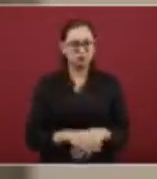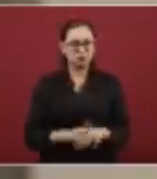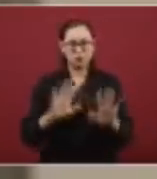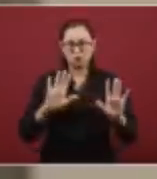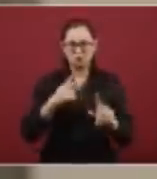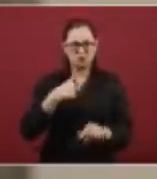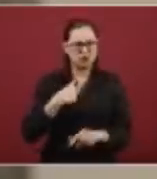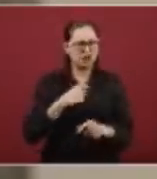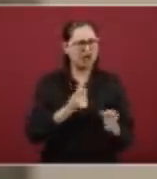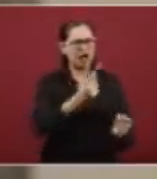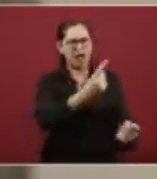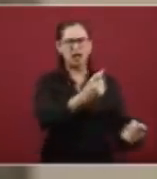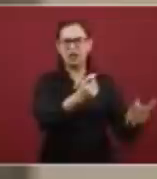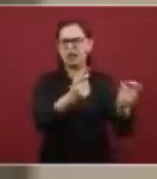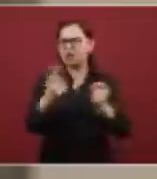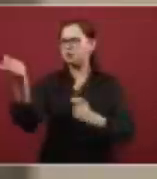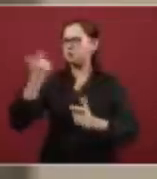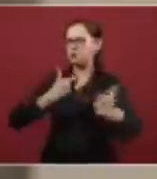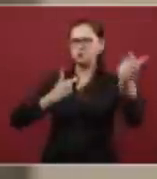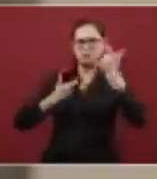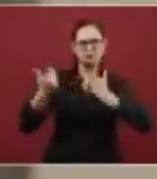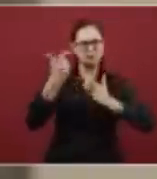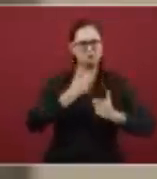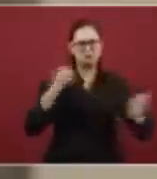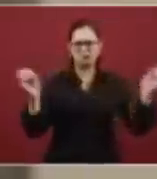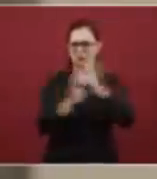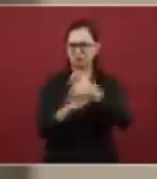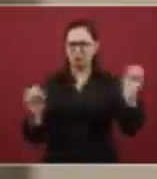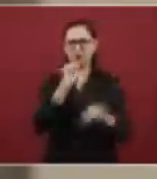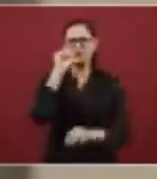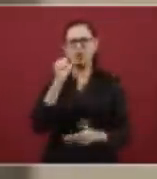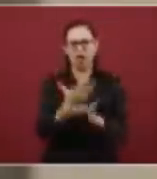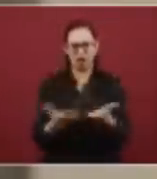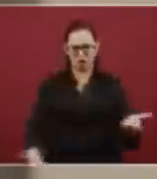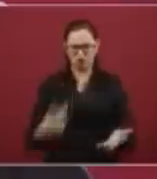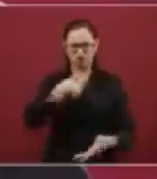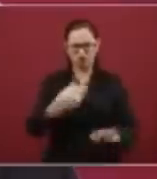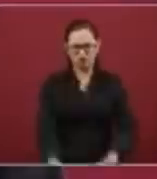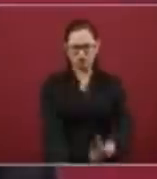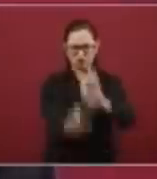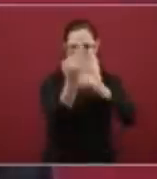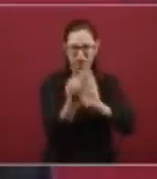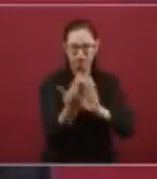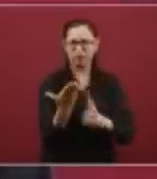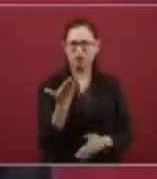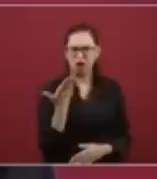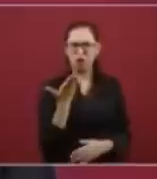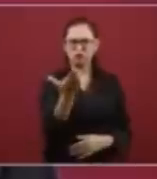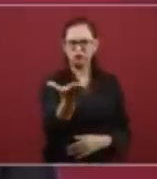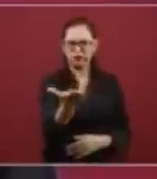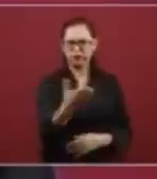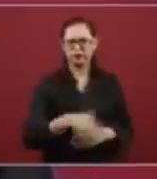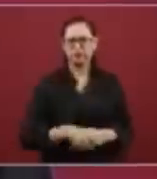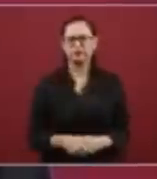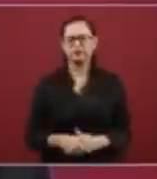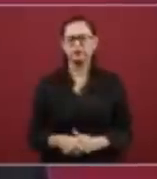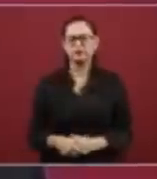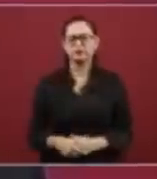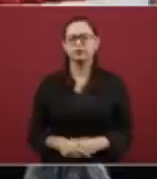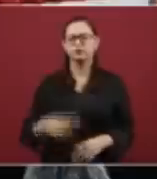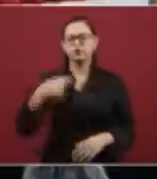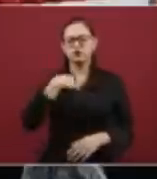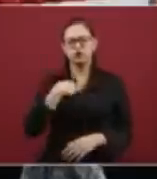nadie y vengo aquí con la cara en alto a decírselo a usted y a todos los que venos aquí. Yo creo que debemos de parar